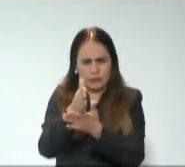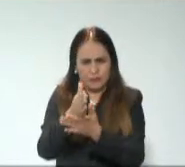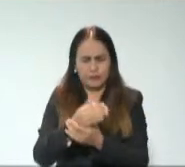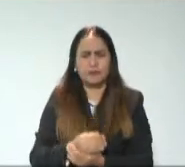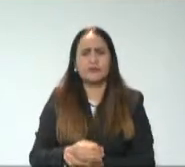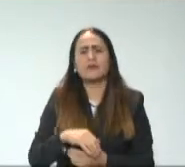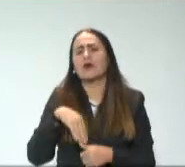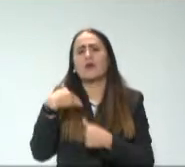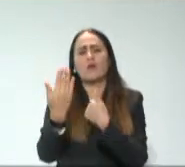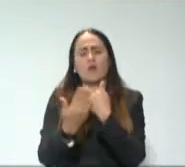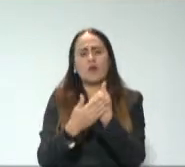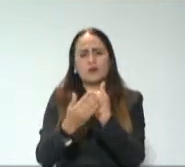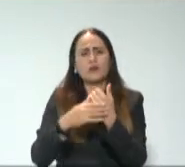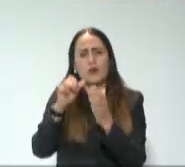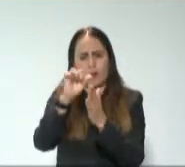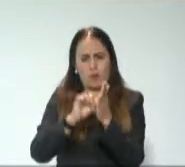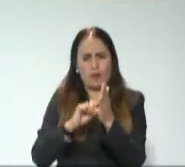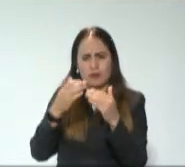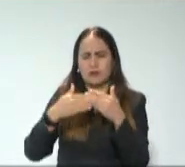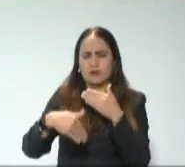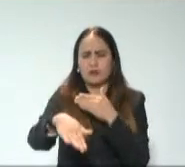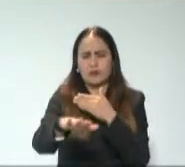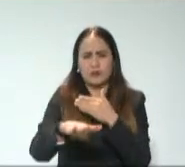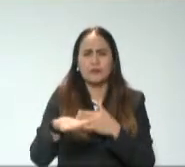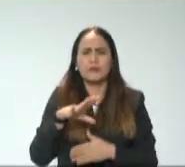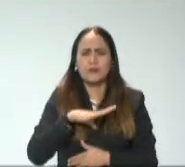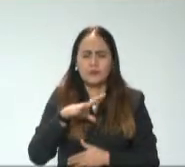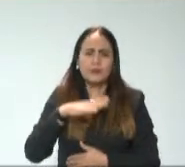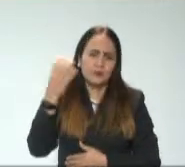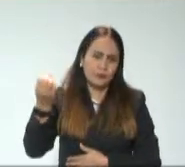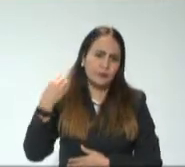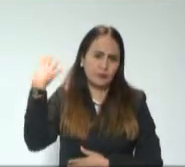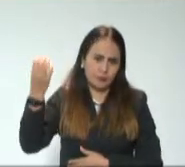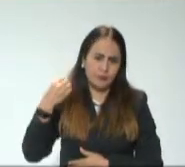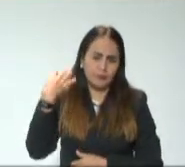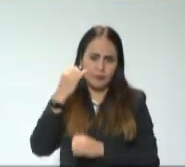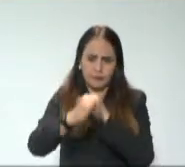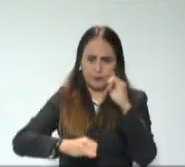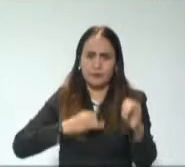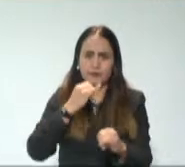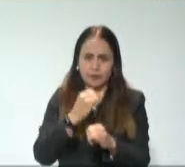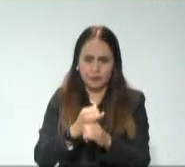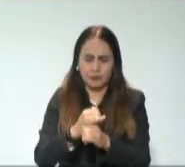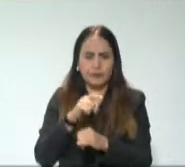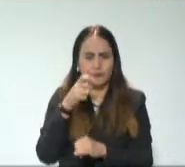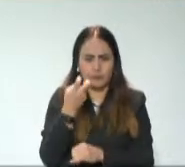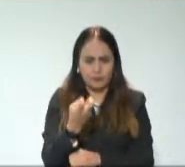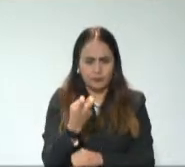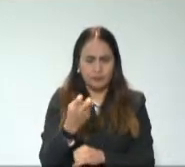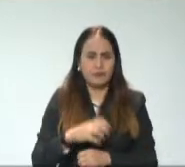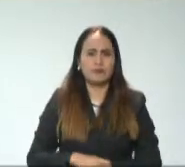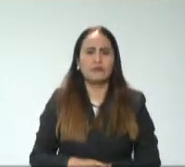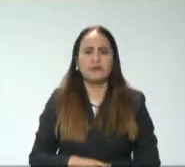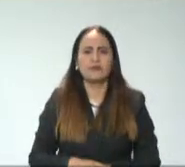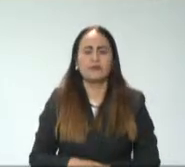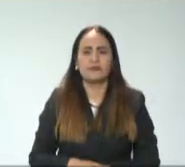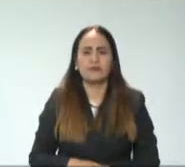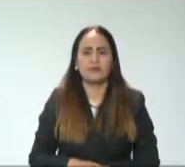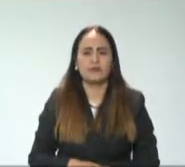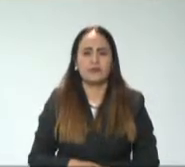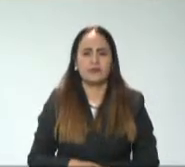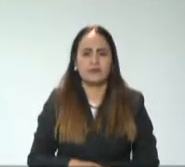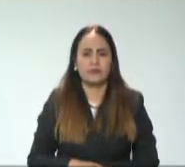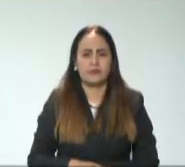próximo mes de hecho eh tenemos Pues un un seminario internacional eh justo para eh